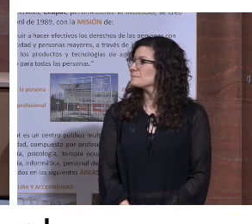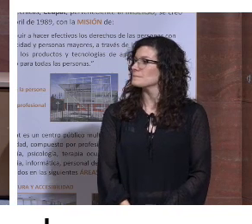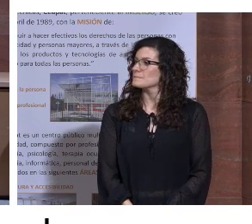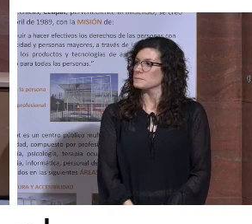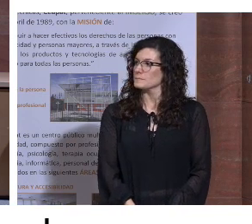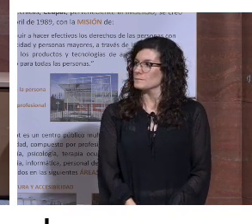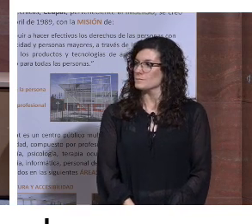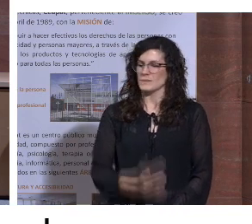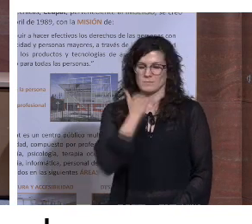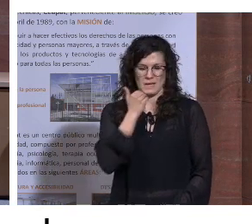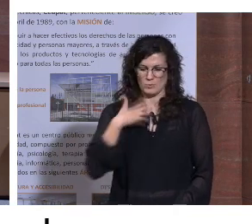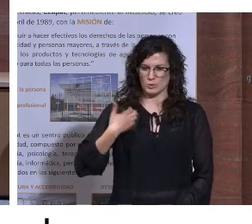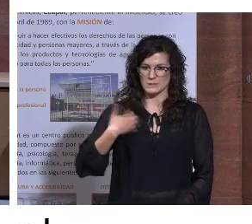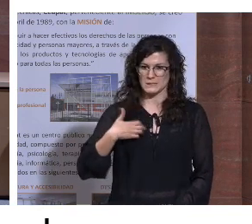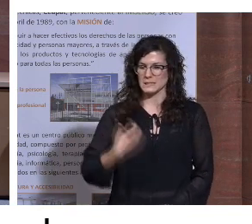Es que tengo aquí algo...